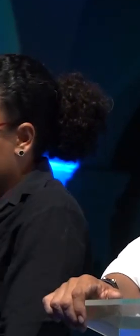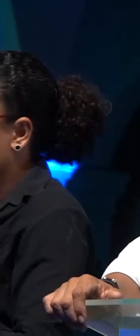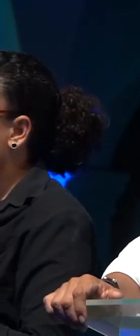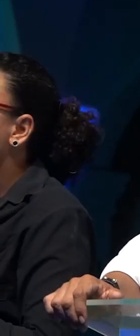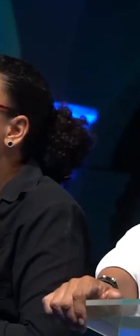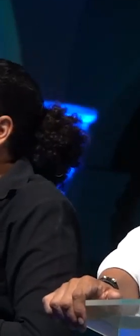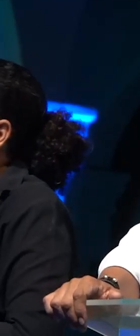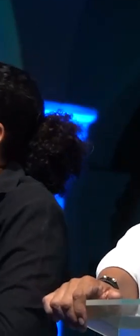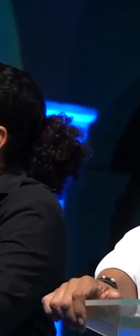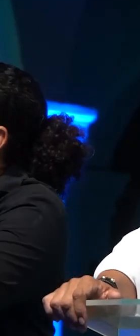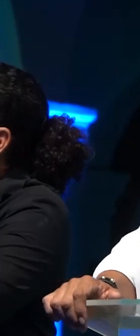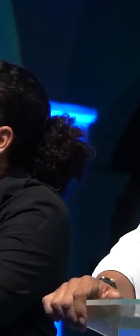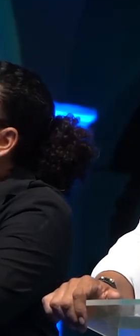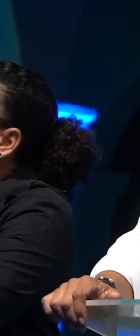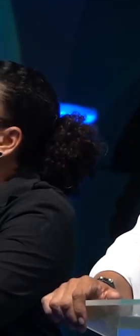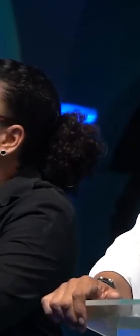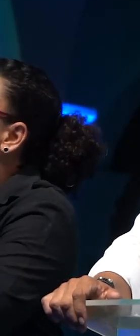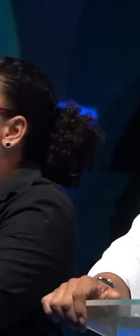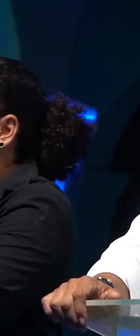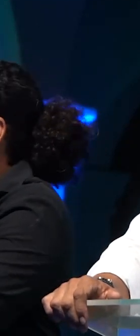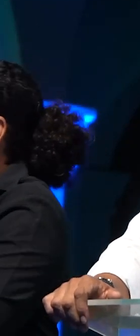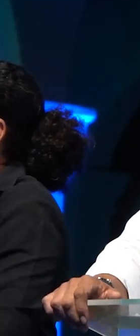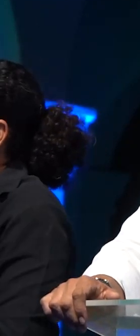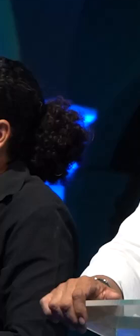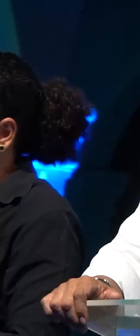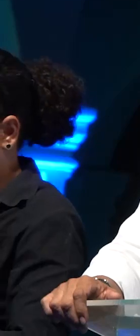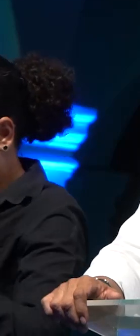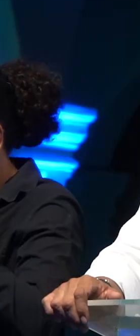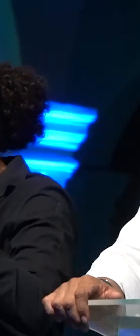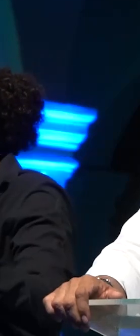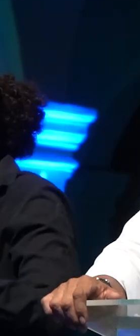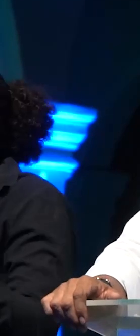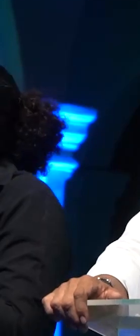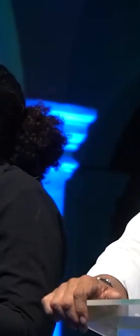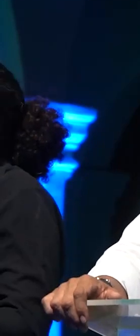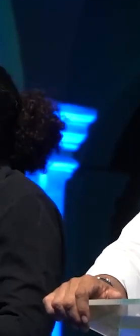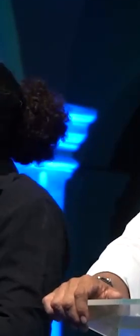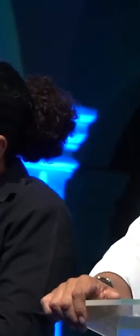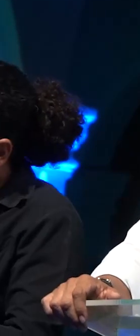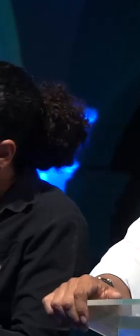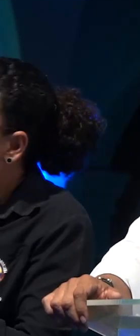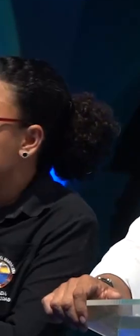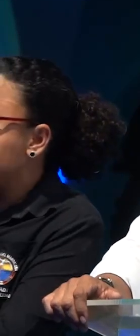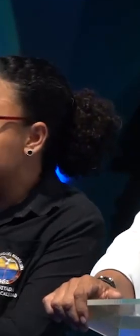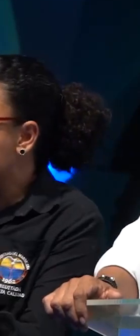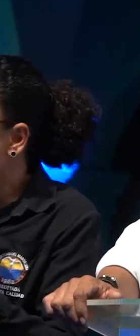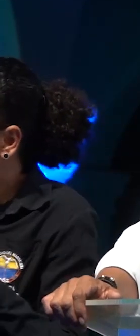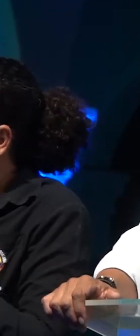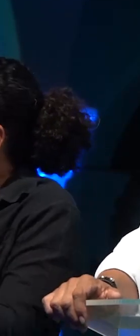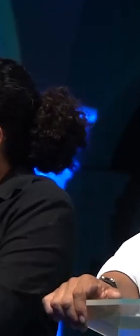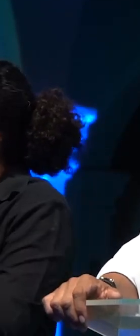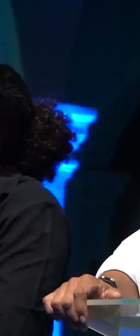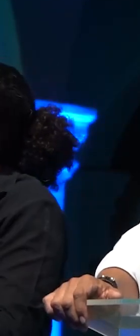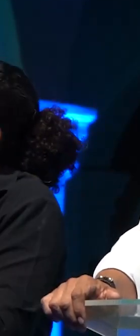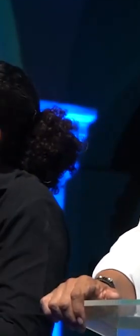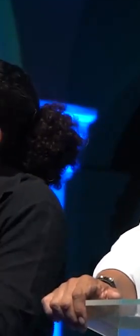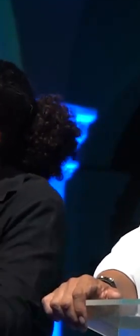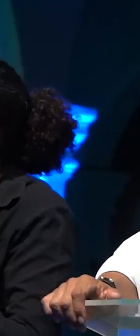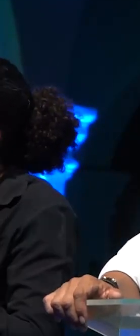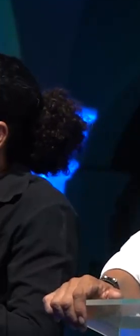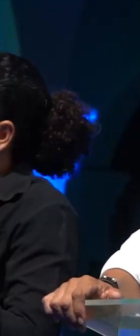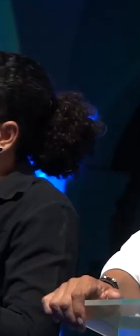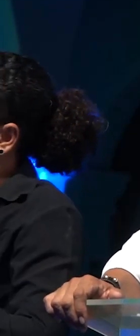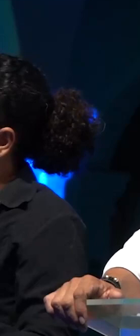ganar dinero, no es para buscar un título. Es para cambiarle la vida a la gente, para hacerla crecer, para que luego, desde el ejercicio de una